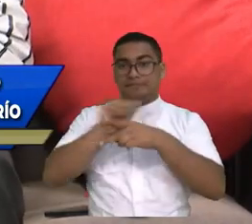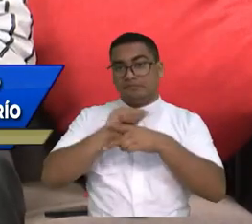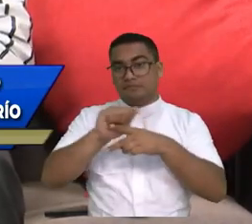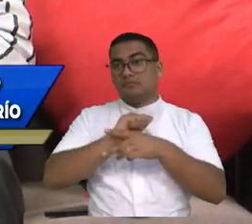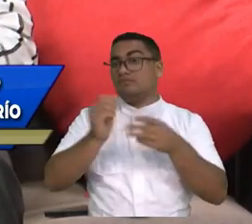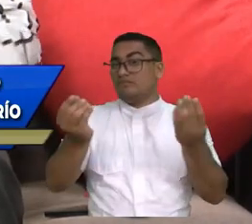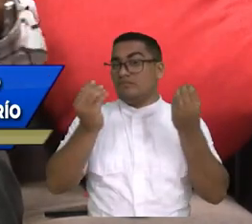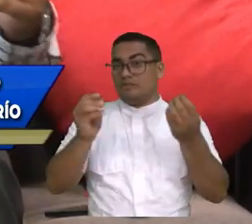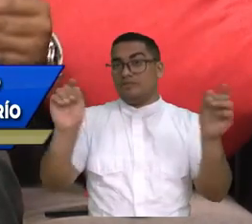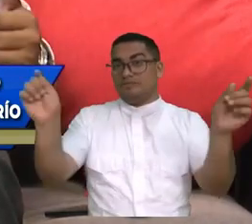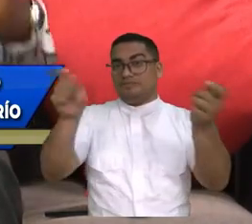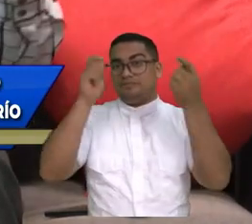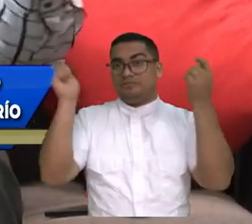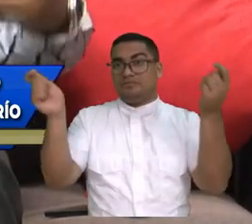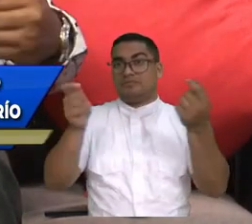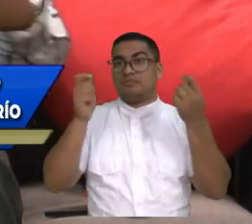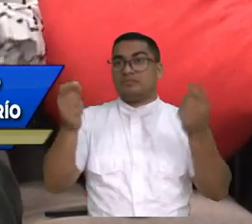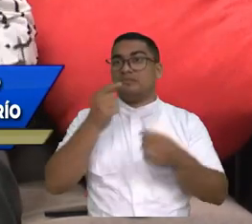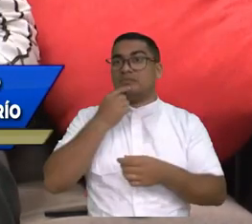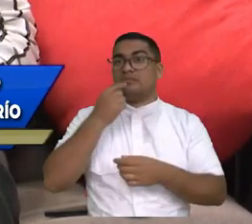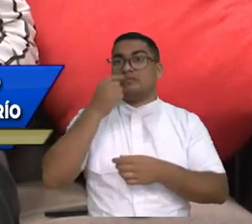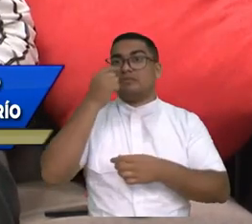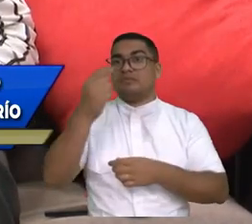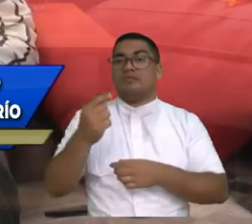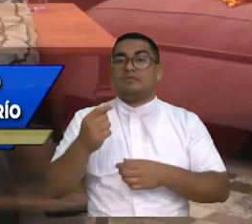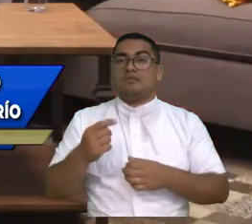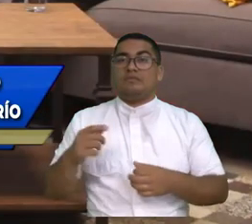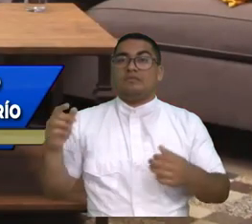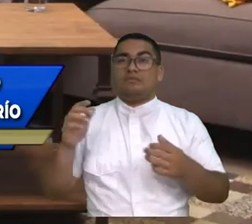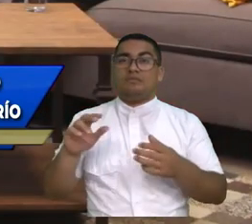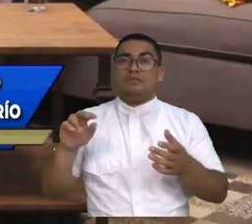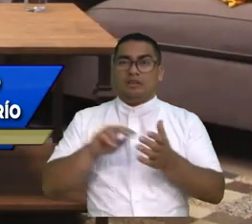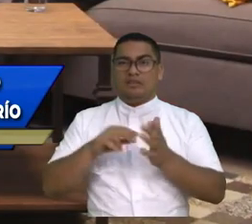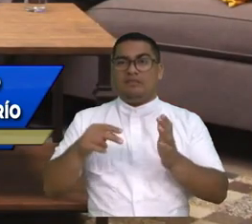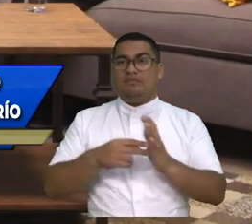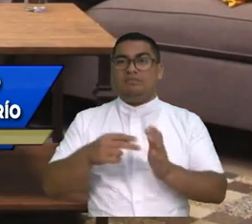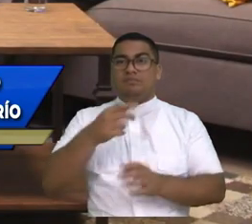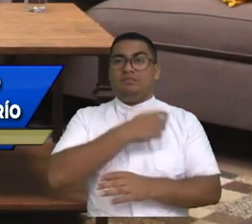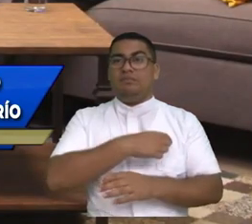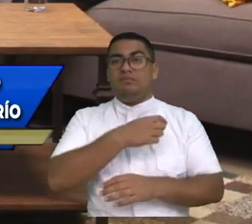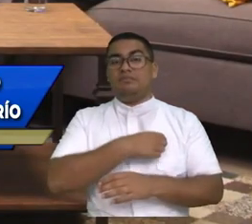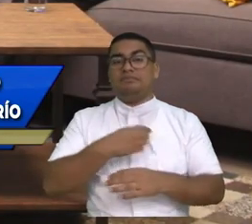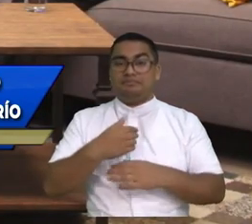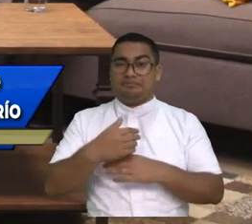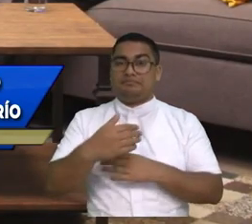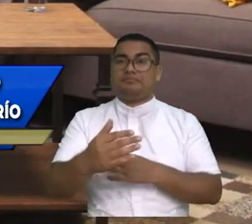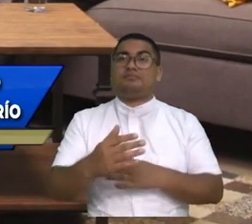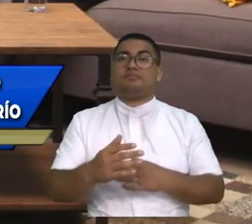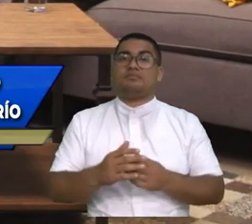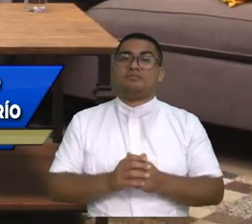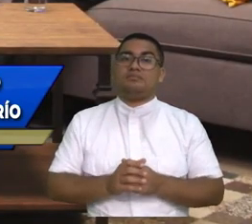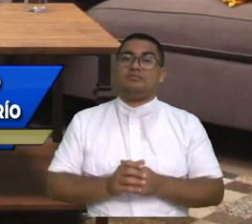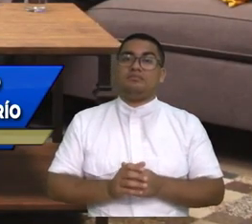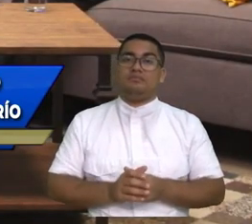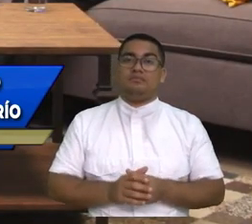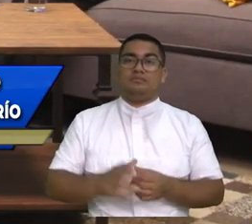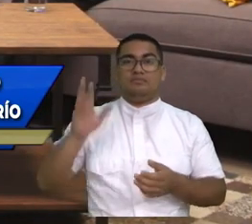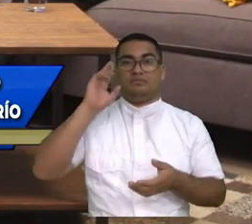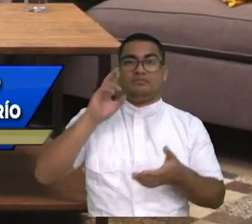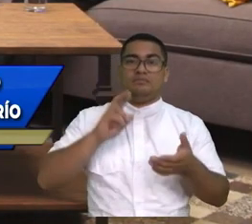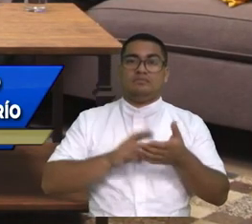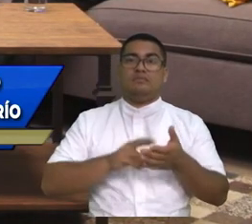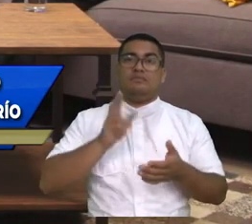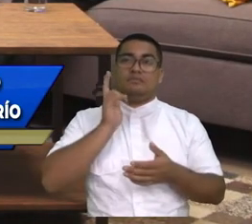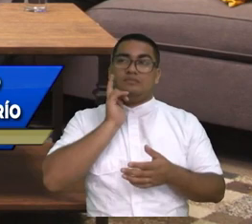sí, antes del inicio del ciclo escolar ya habían programadas actividades, claro. De cara a esta fecha, ¿habrán